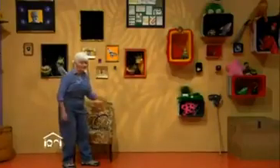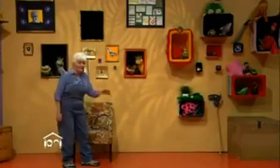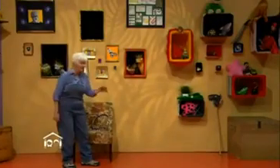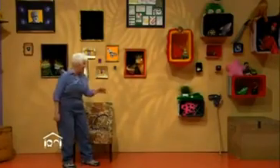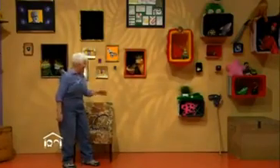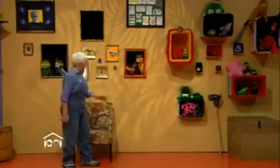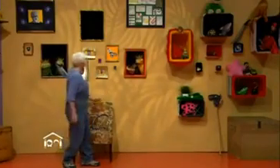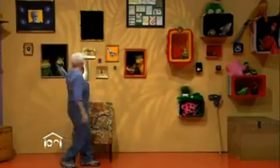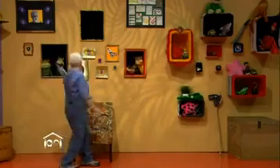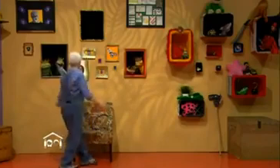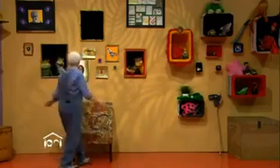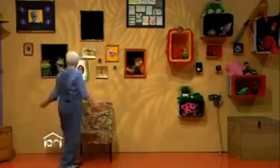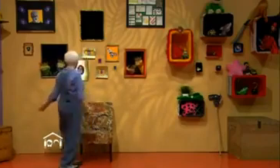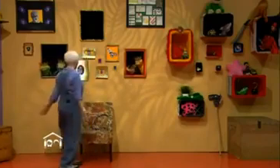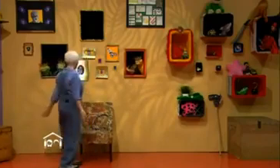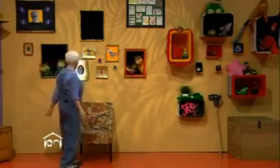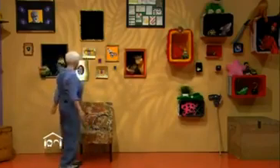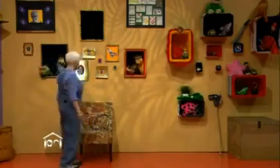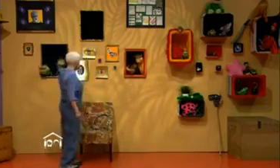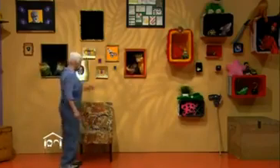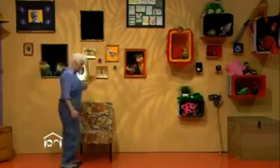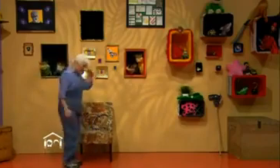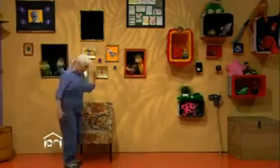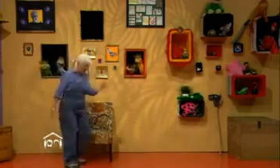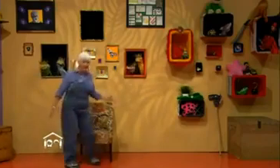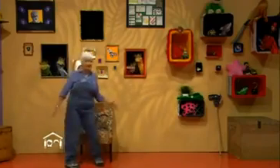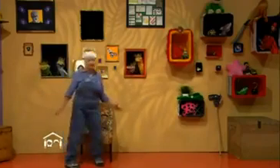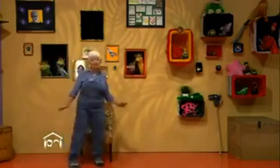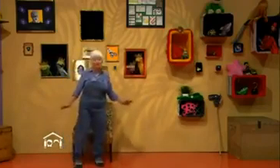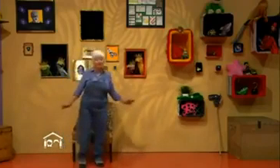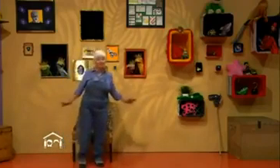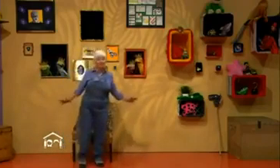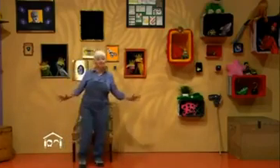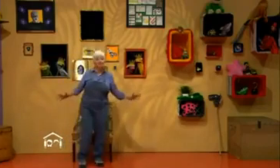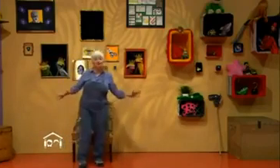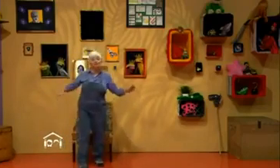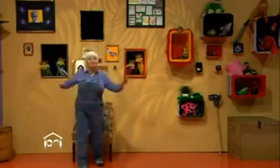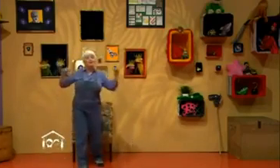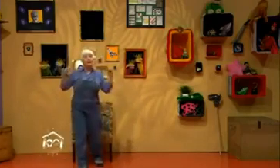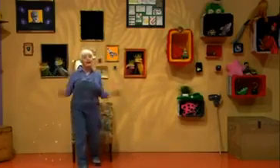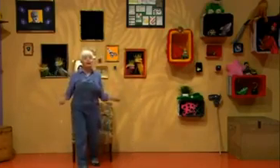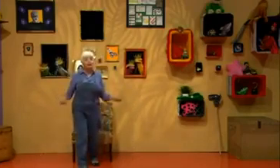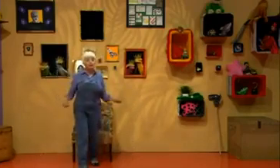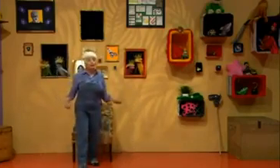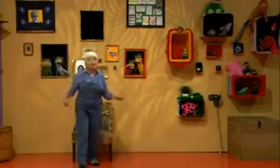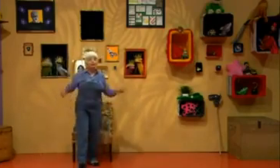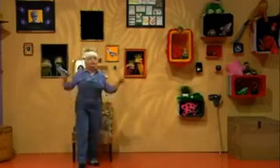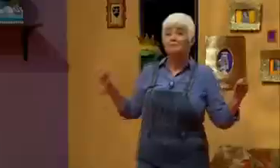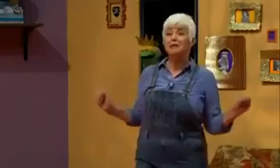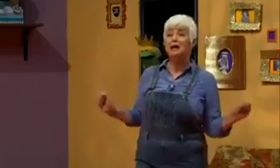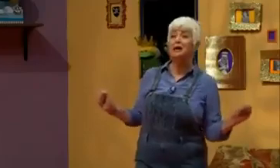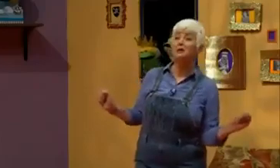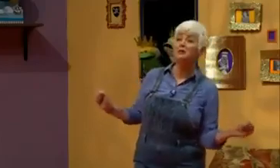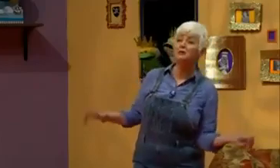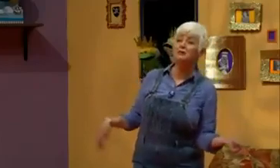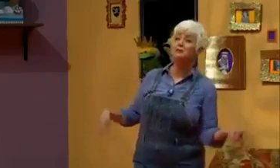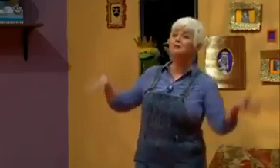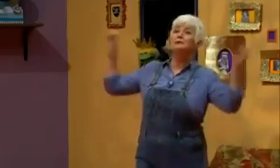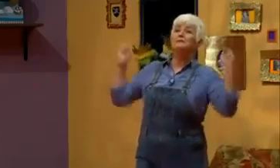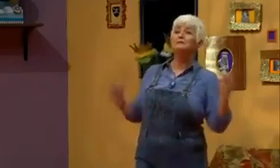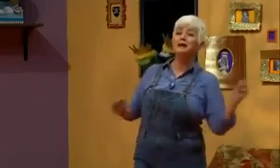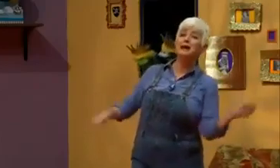Ay, no, está triste. No, ya mejor cállense porque sí es una tristeza horrible como lloran. El otro lloraba,